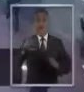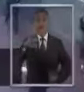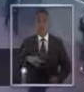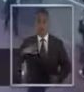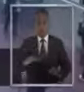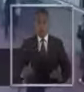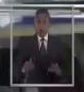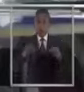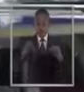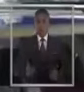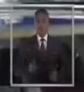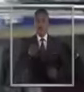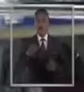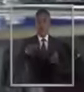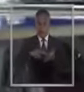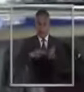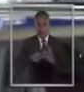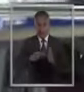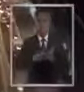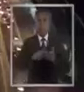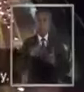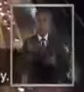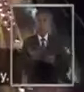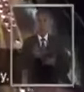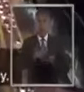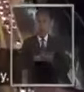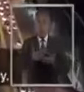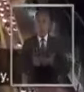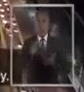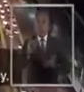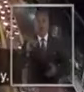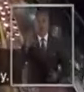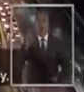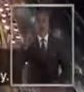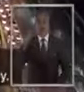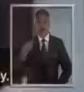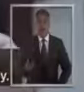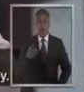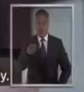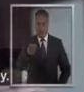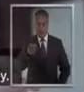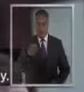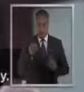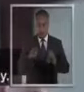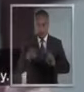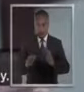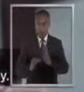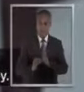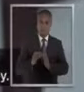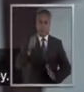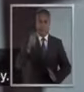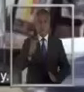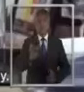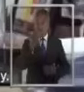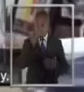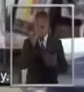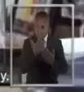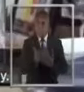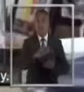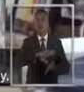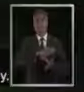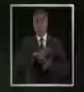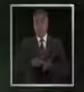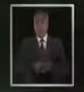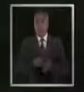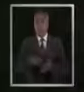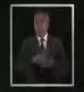la calidad de la educación. Y porque vamos a enfrentar la delincuencia con toda la fuerza de la voluntad y el